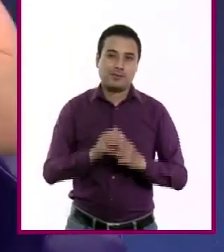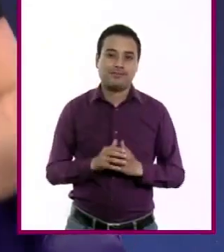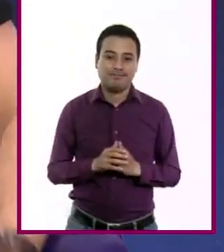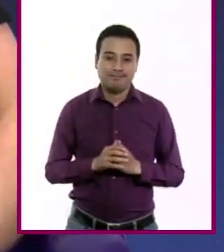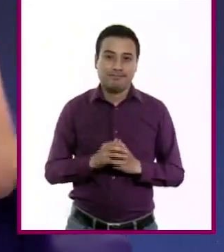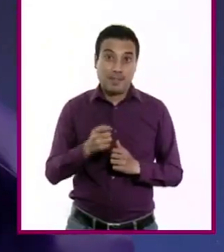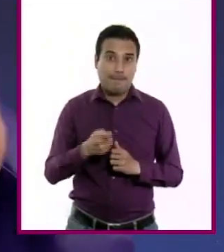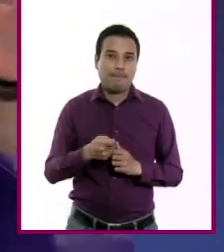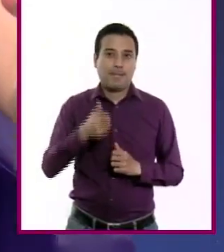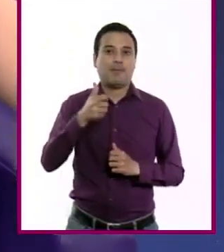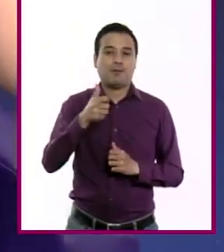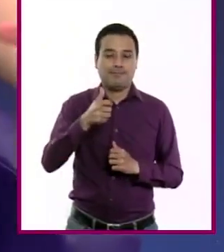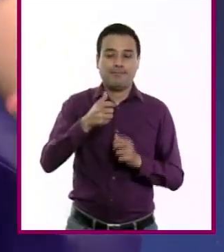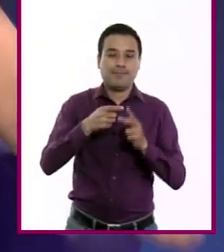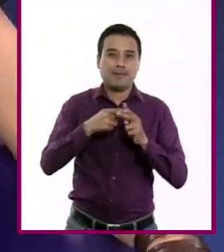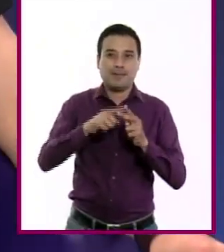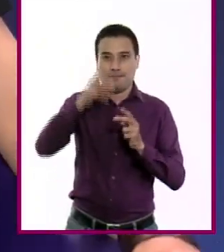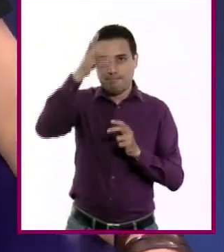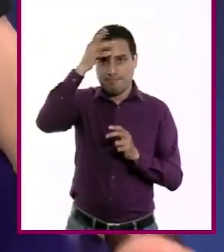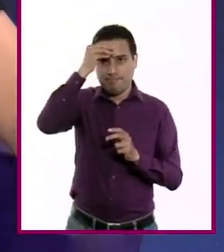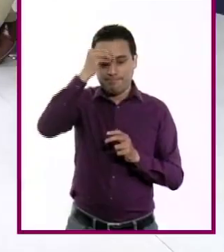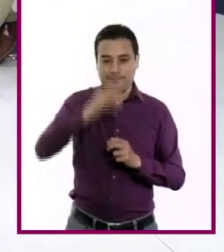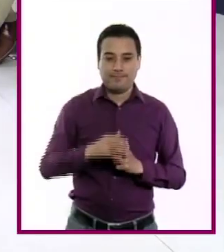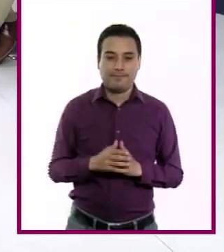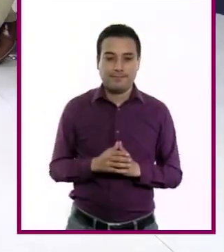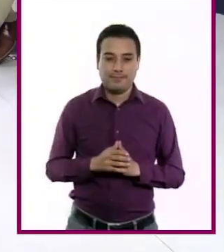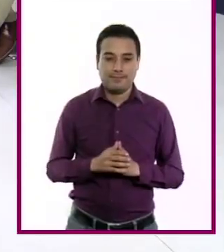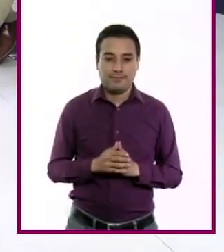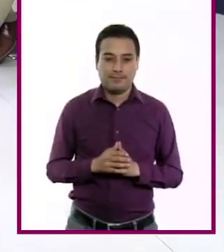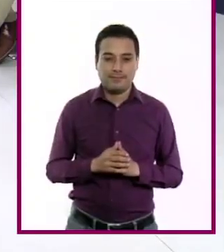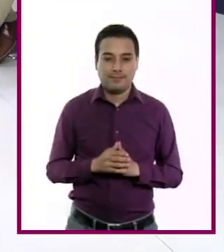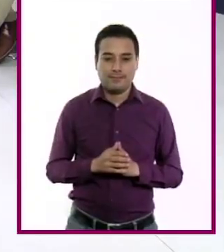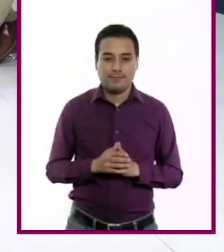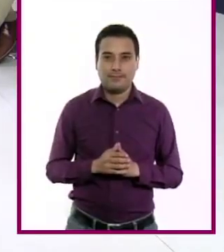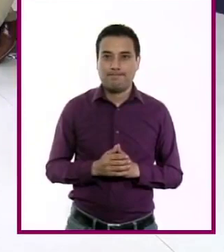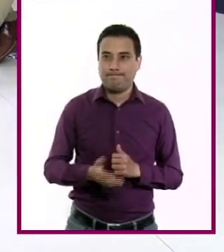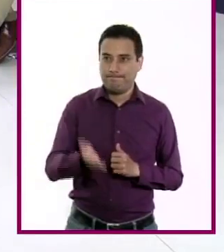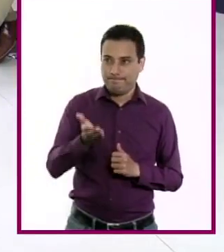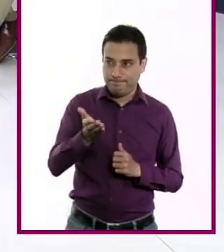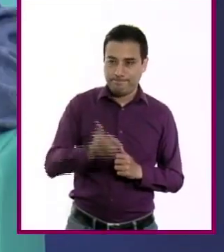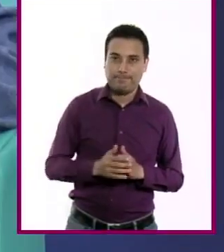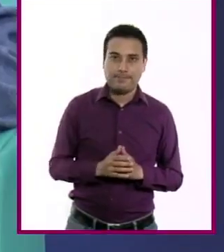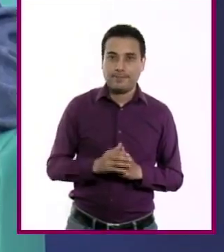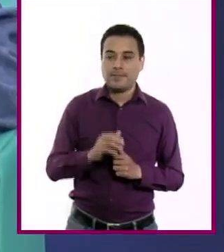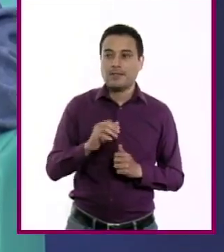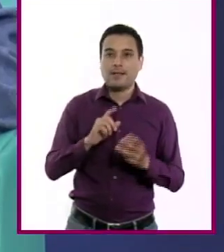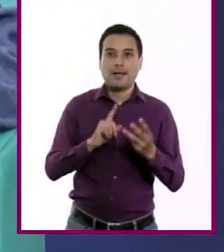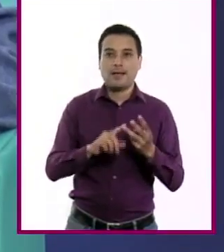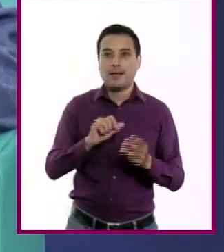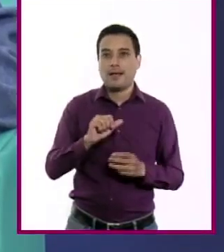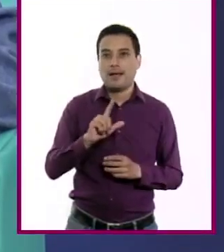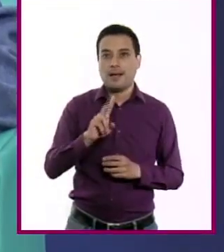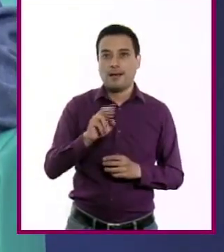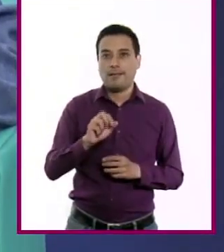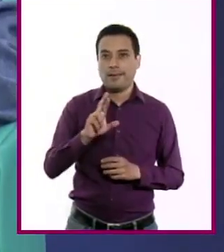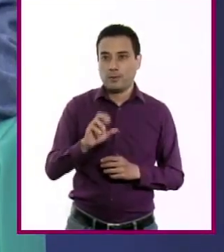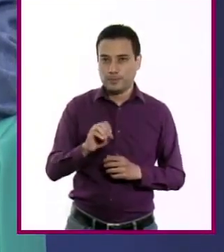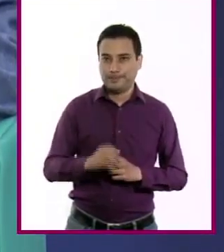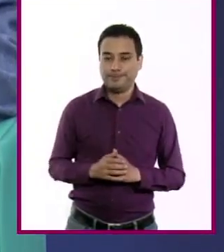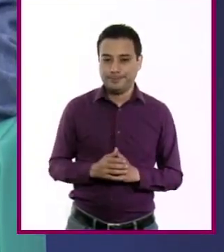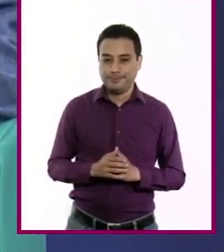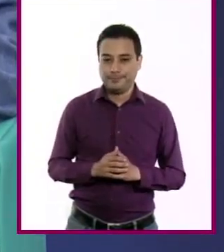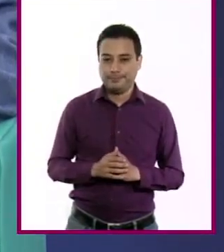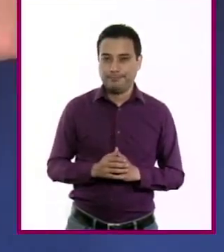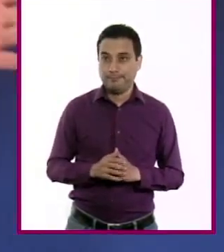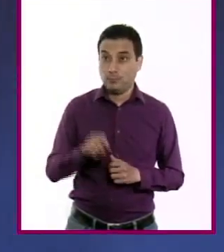fue mi primer acercamiento, nada más que ya yo no me quise ir hacia allá. Decidí otra cosa. De este lado, Álvaro, por ahí estamos platicando que aparte